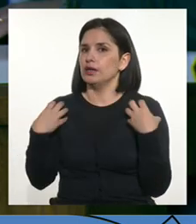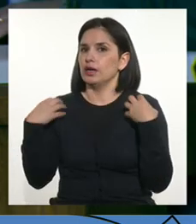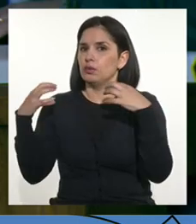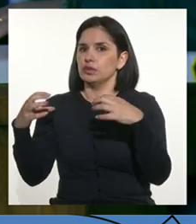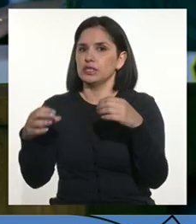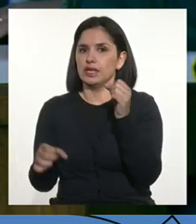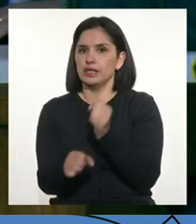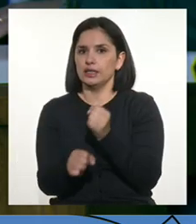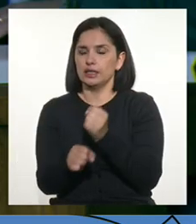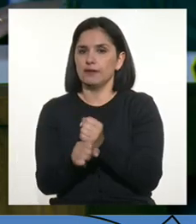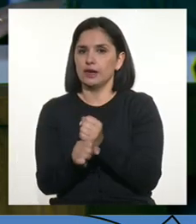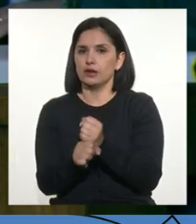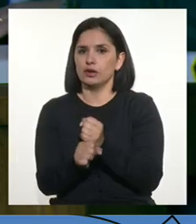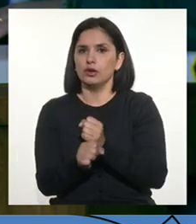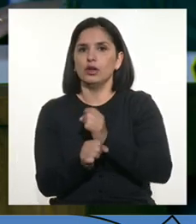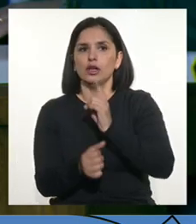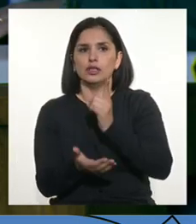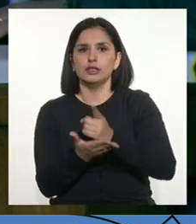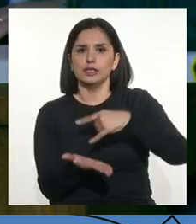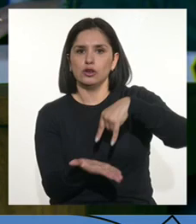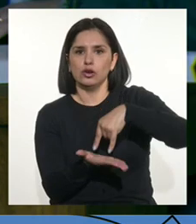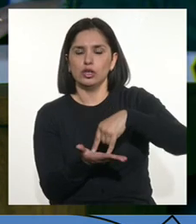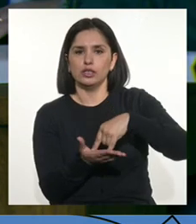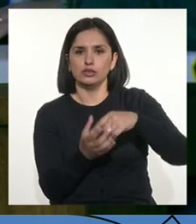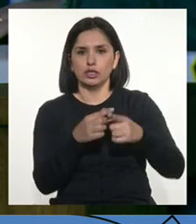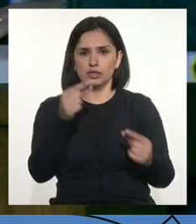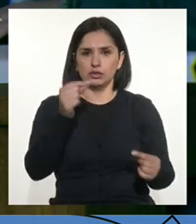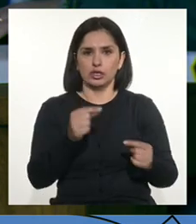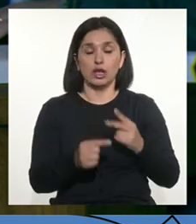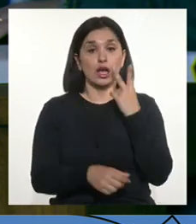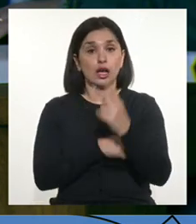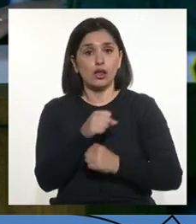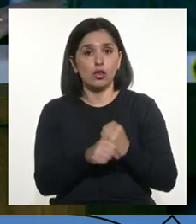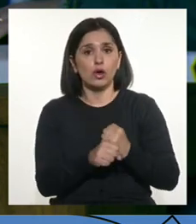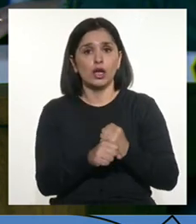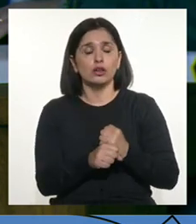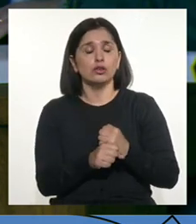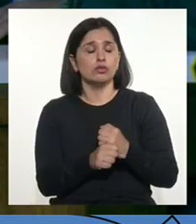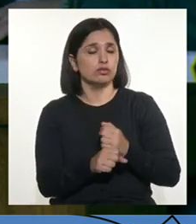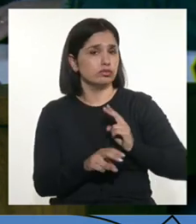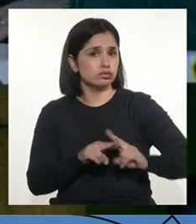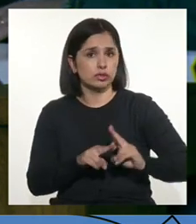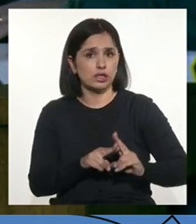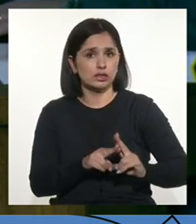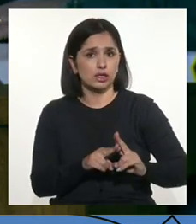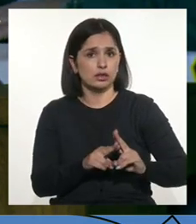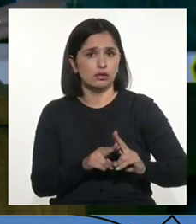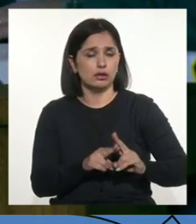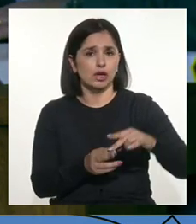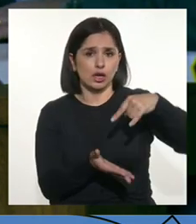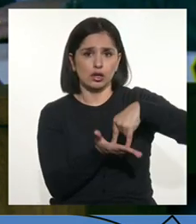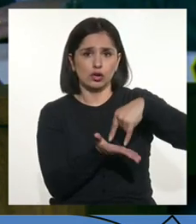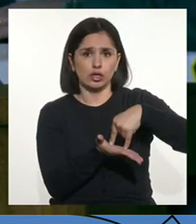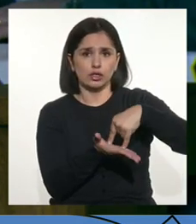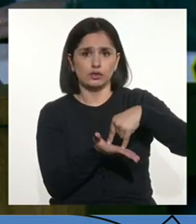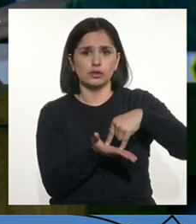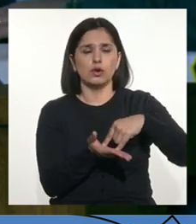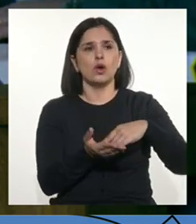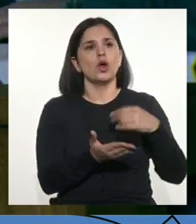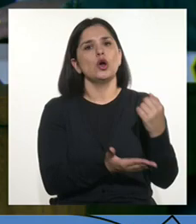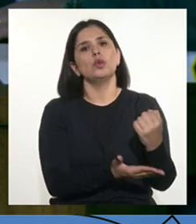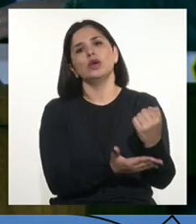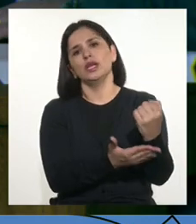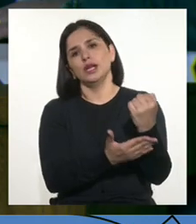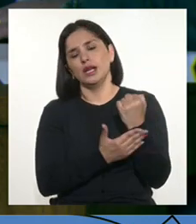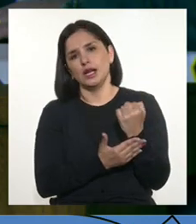nacional que el congreso nacional cada dos años debiera hacer este trabajo porque finalmente a través del apoyo técnico de las